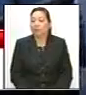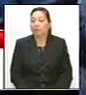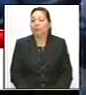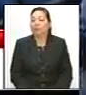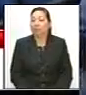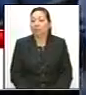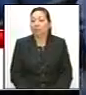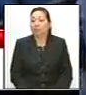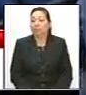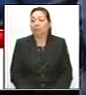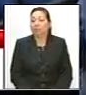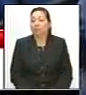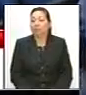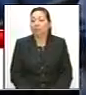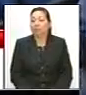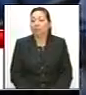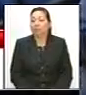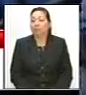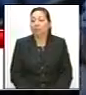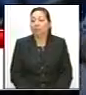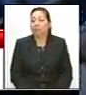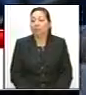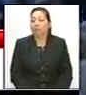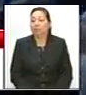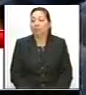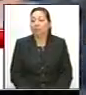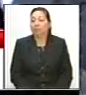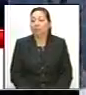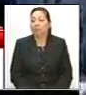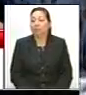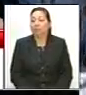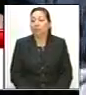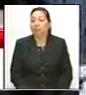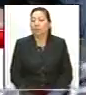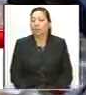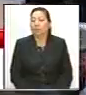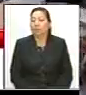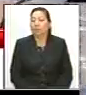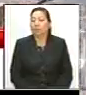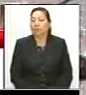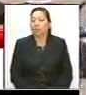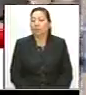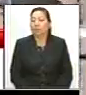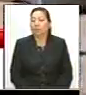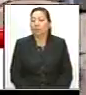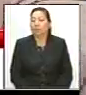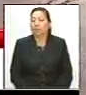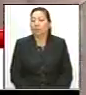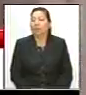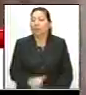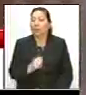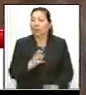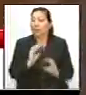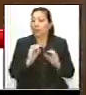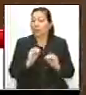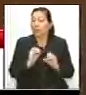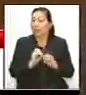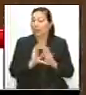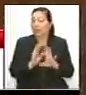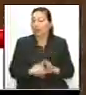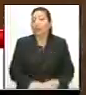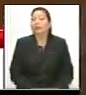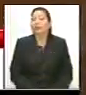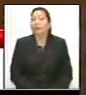Interrupción al congresista Tubino. Una interrupción al congresista Tubino. Yo lo que quiero dejar claro al